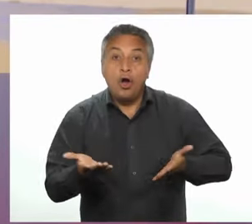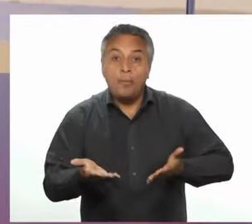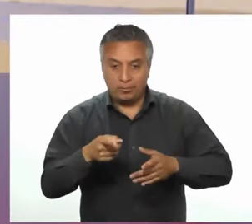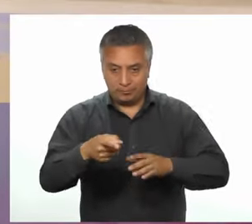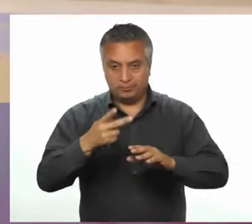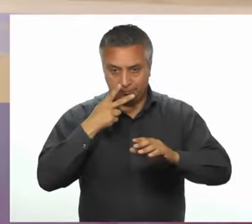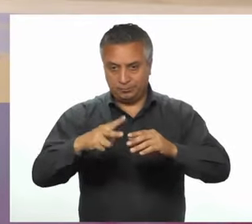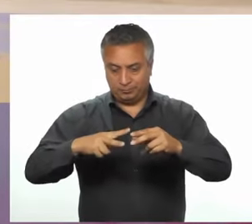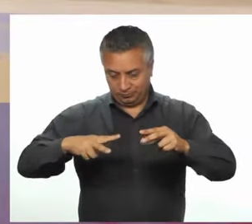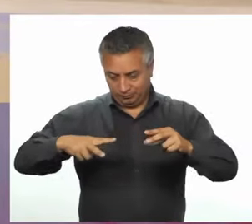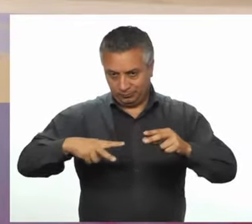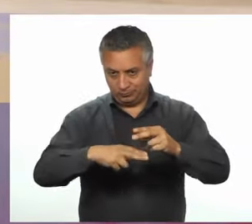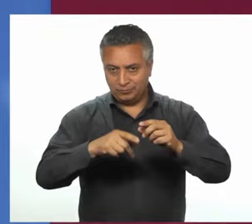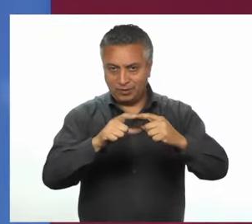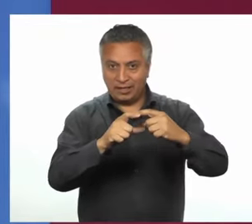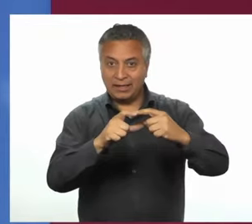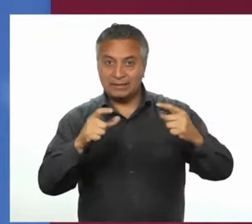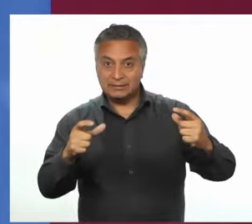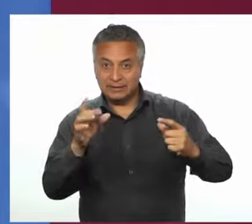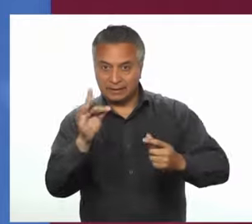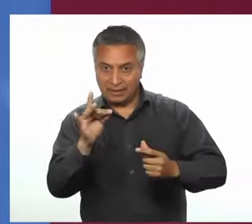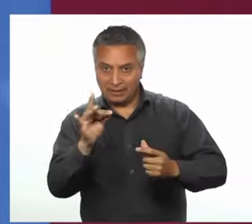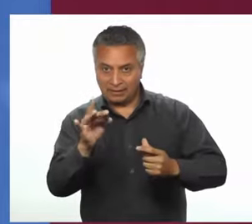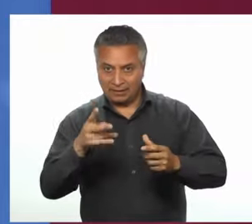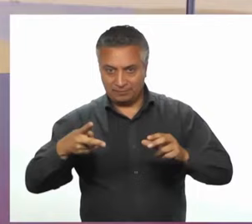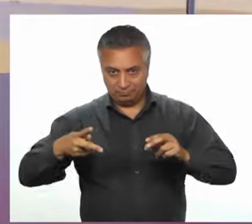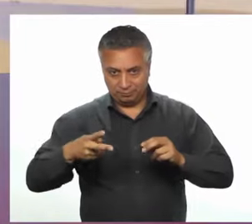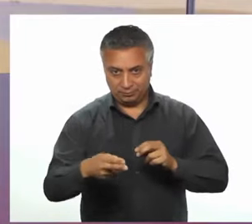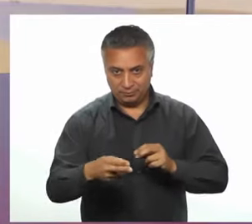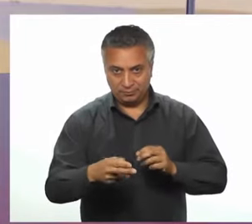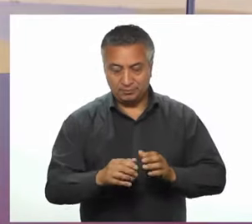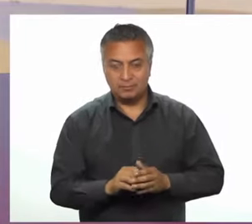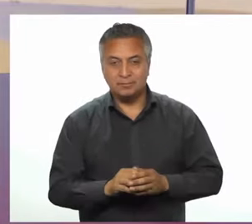Cortaremos una cinta